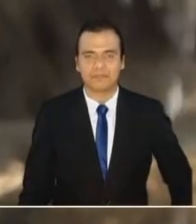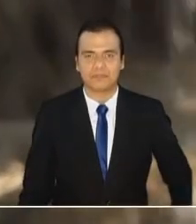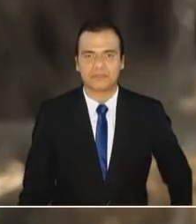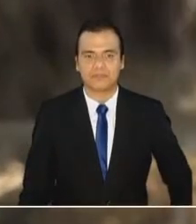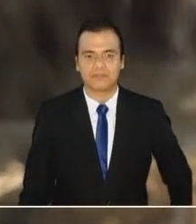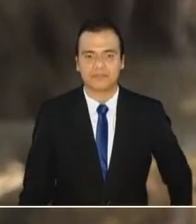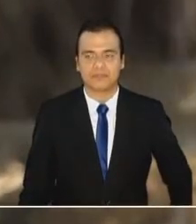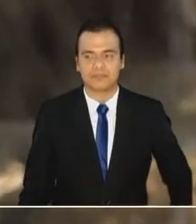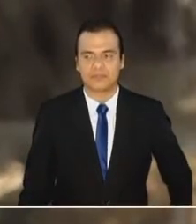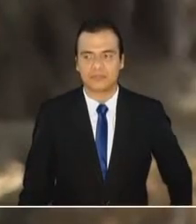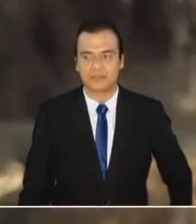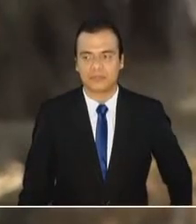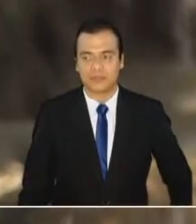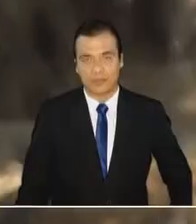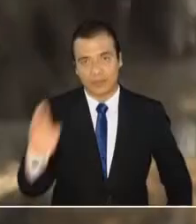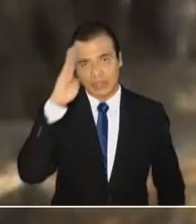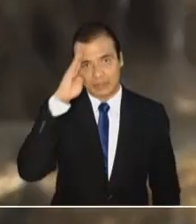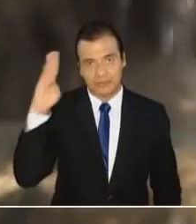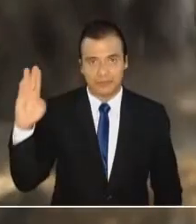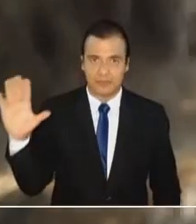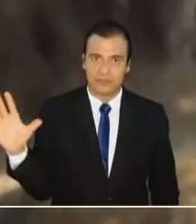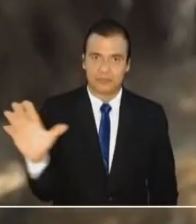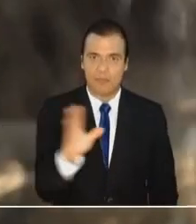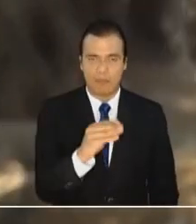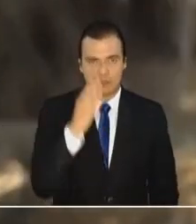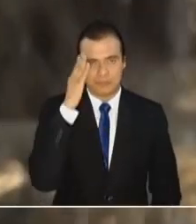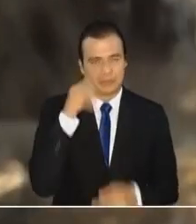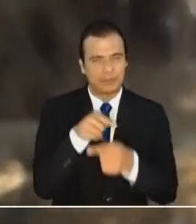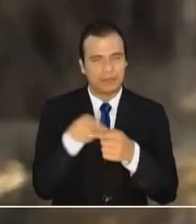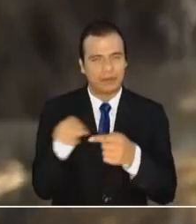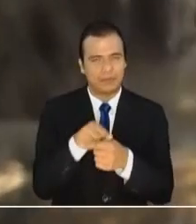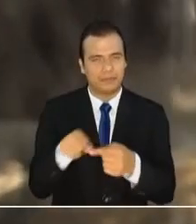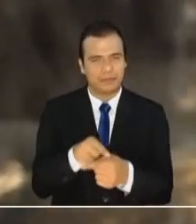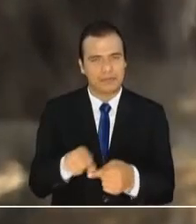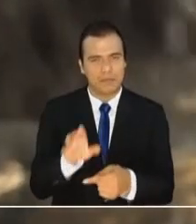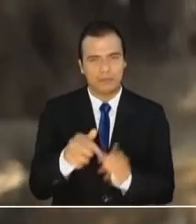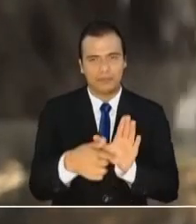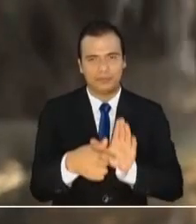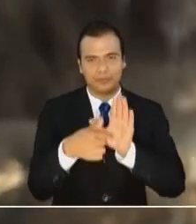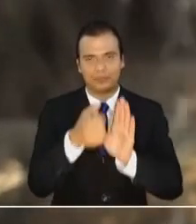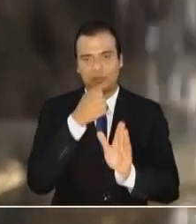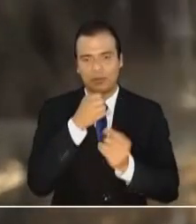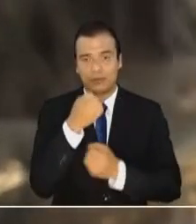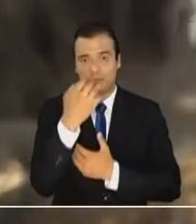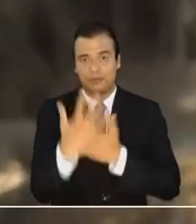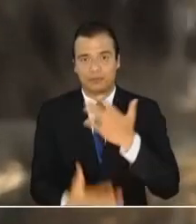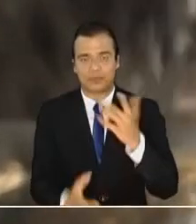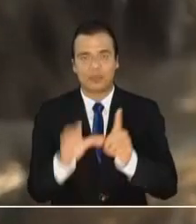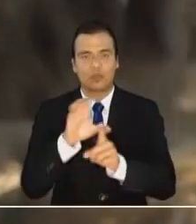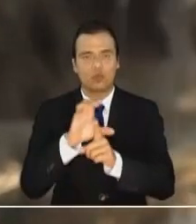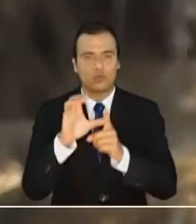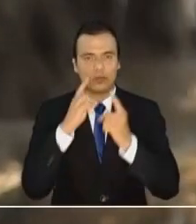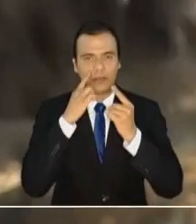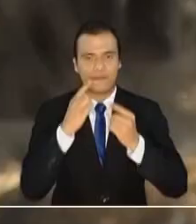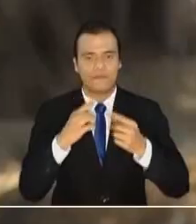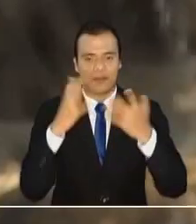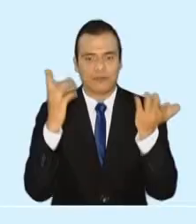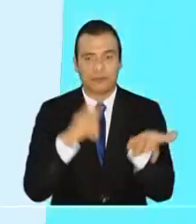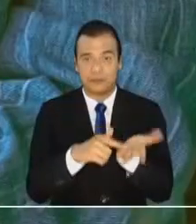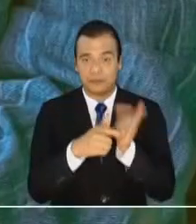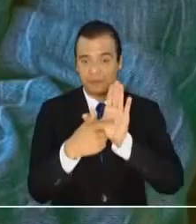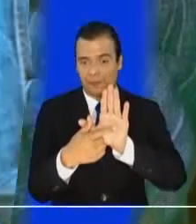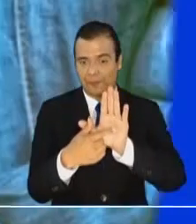Hola, ¿qué tal? Y como cada semana traemos 90 Te lo cuenta con las noticias del entretenimiento y la cultura.